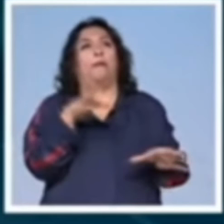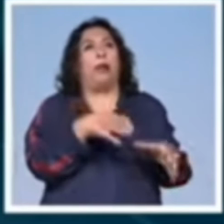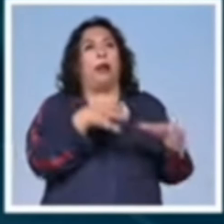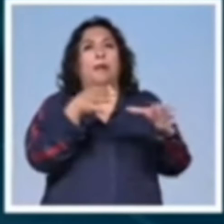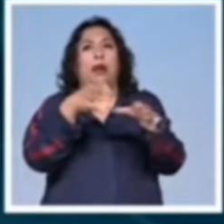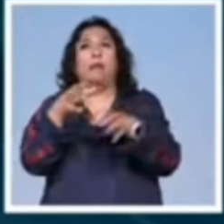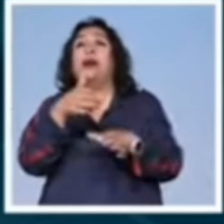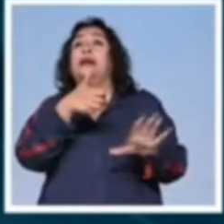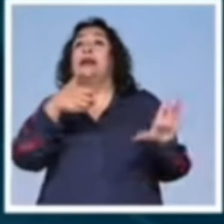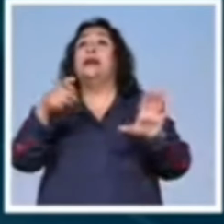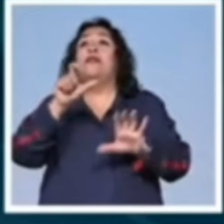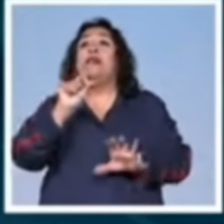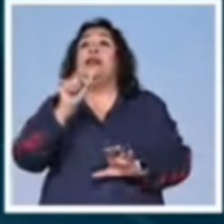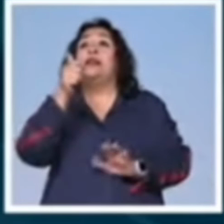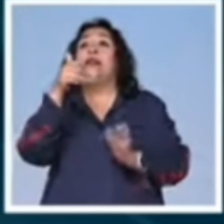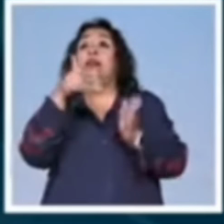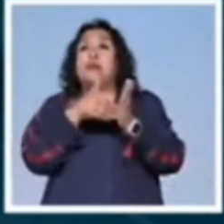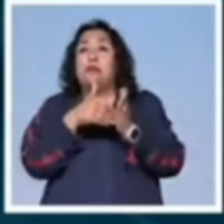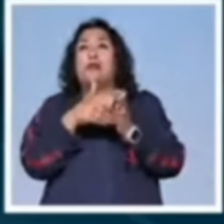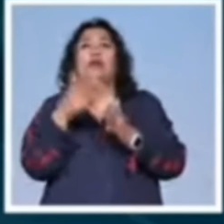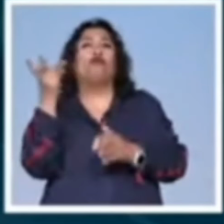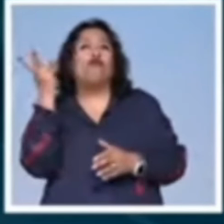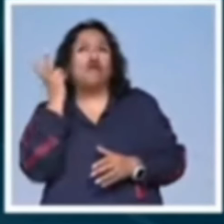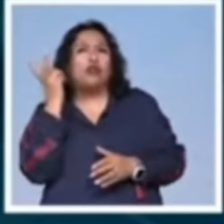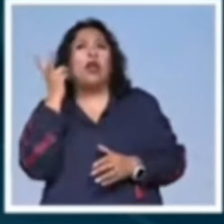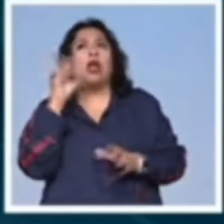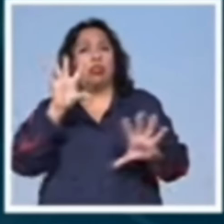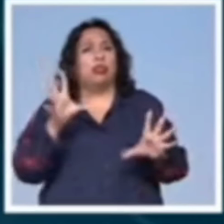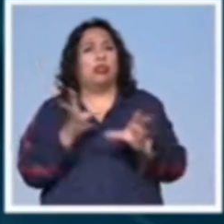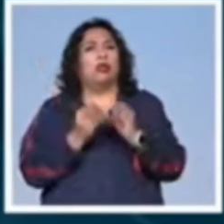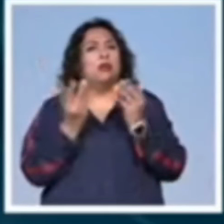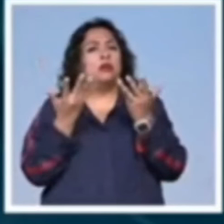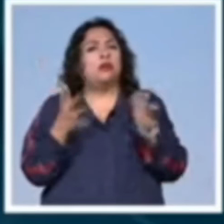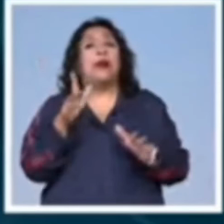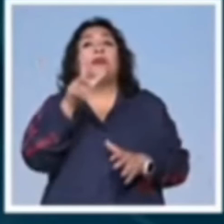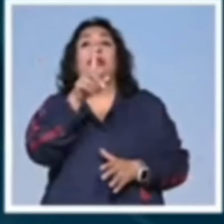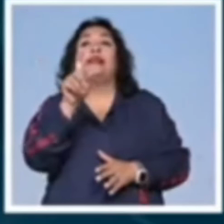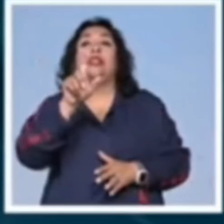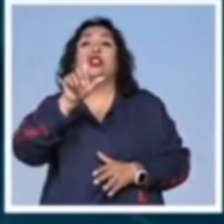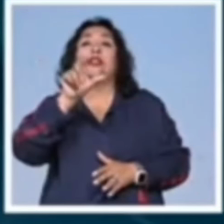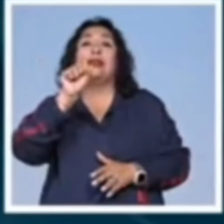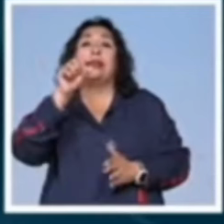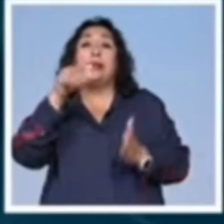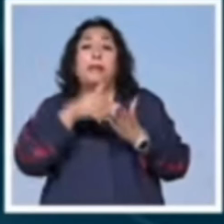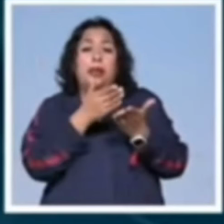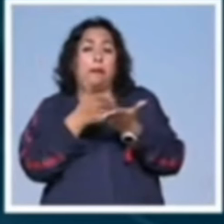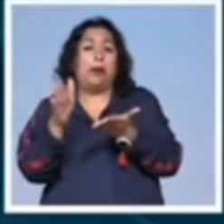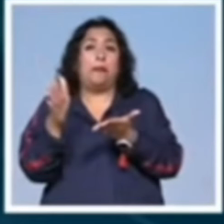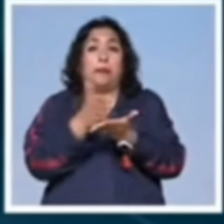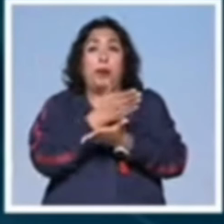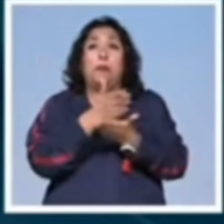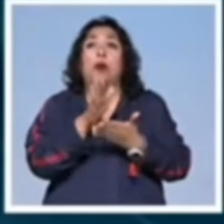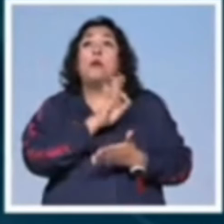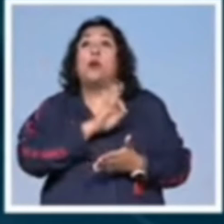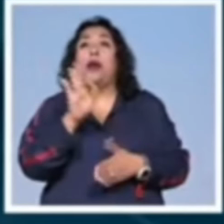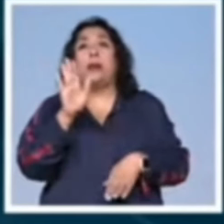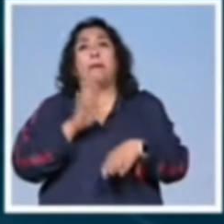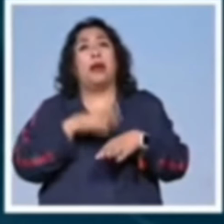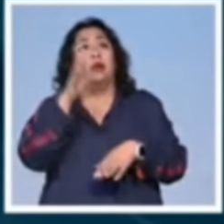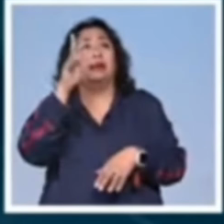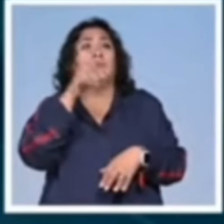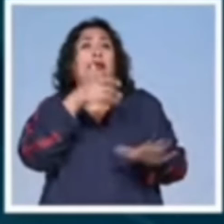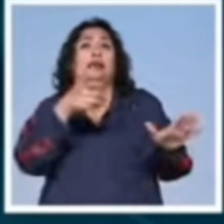con 626.000 soportes sonoros inventariados, 160.000 catalogados, lo que permitió superar la cifra